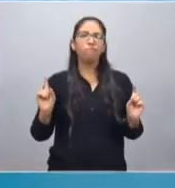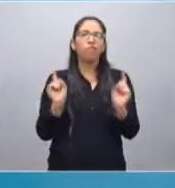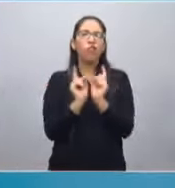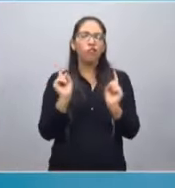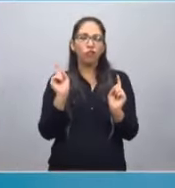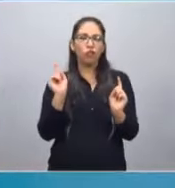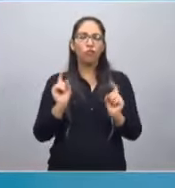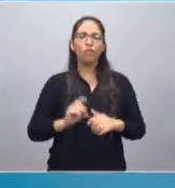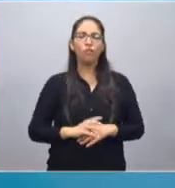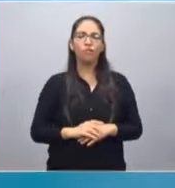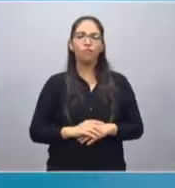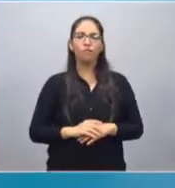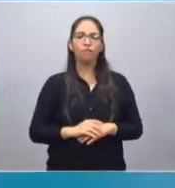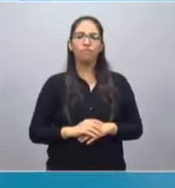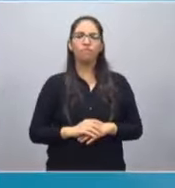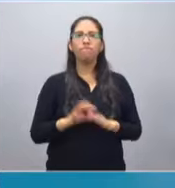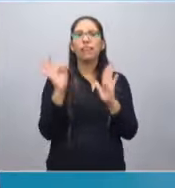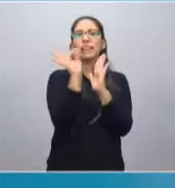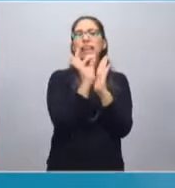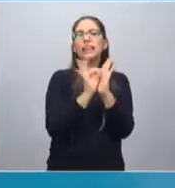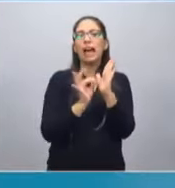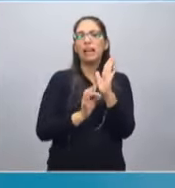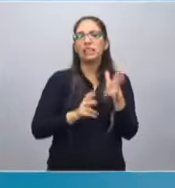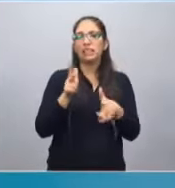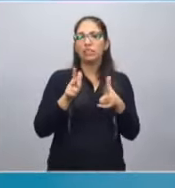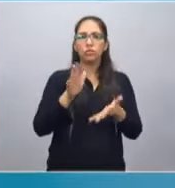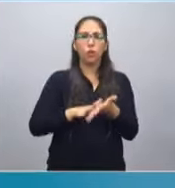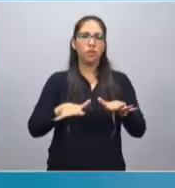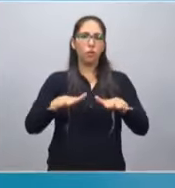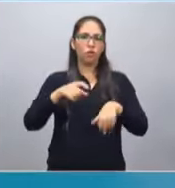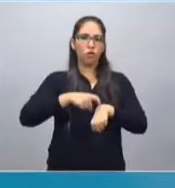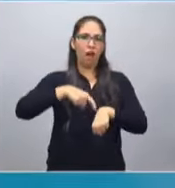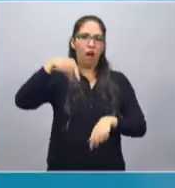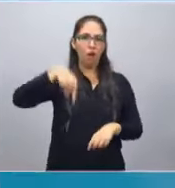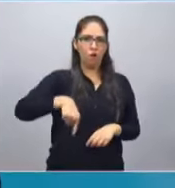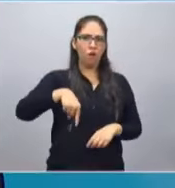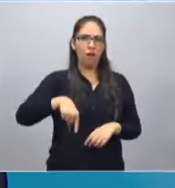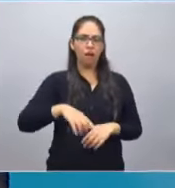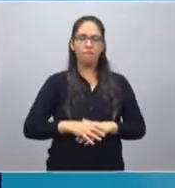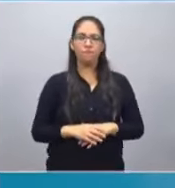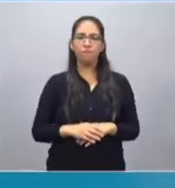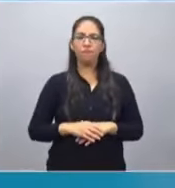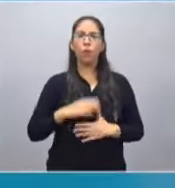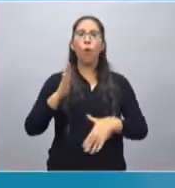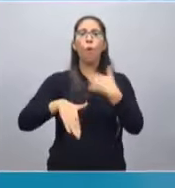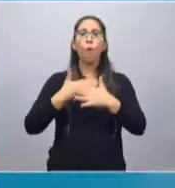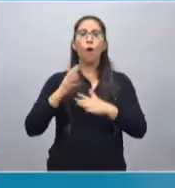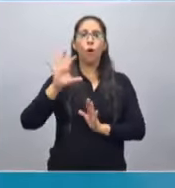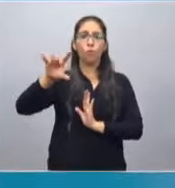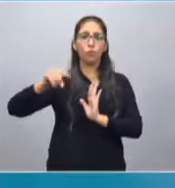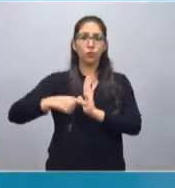pequeñas algunos pequeños comentarios sobre la situación actual es cierto los juegos bonaires tienen 33